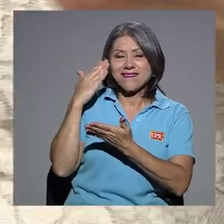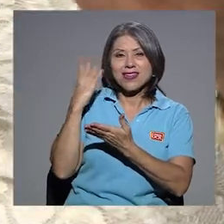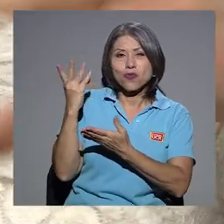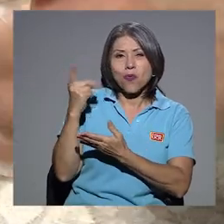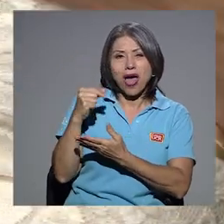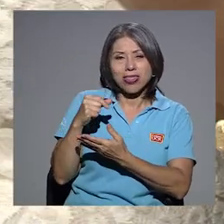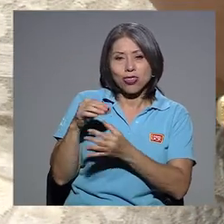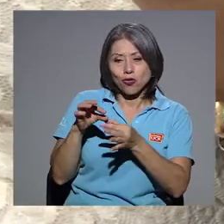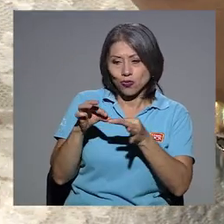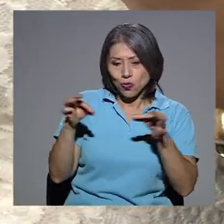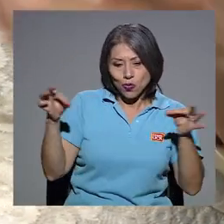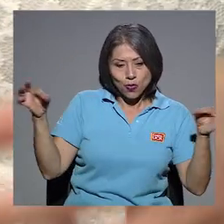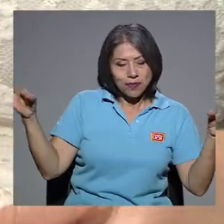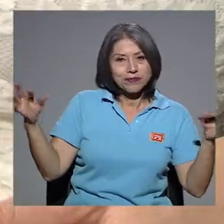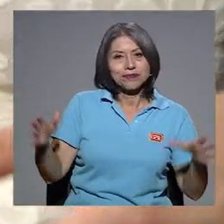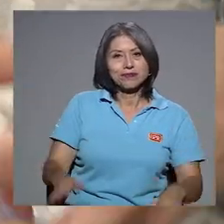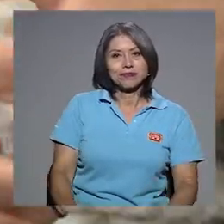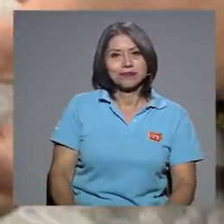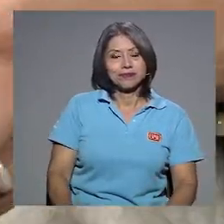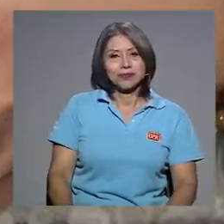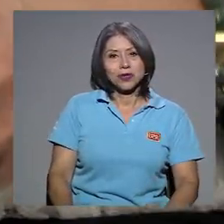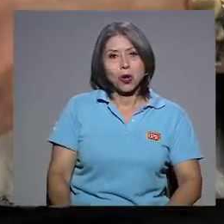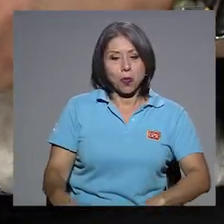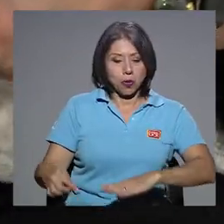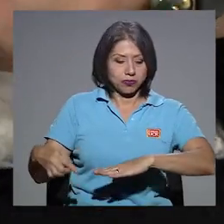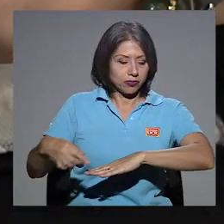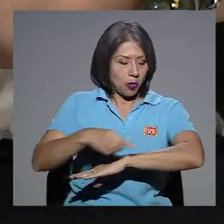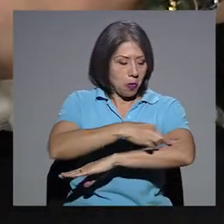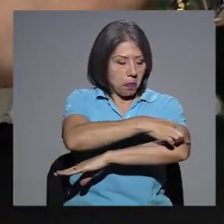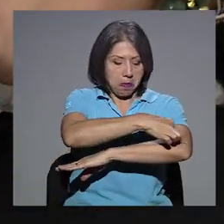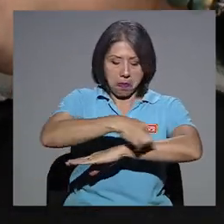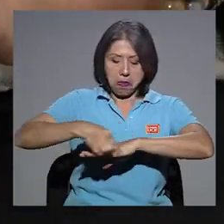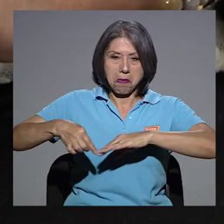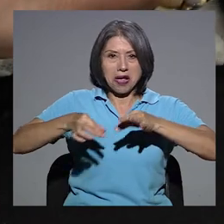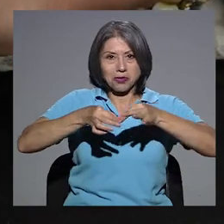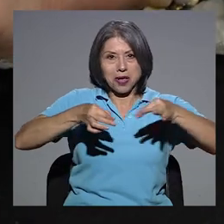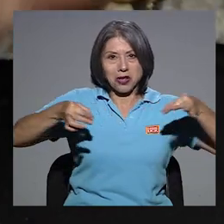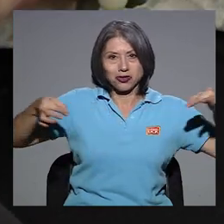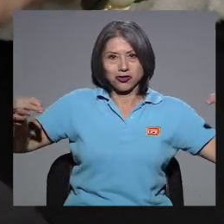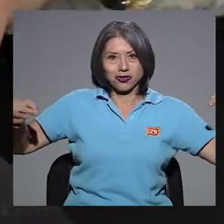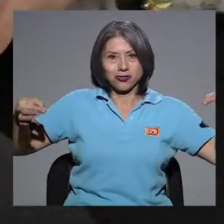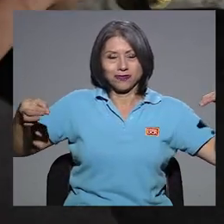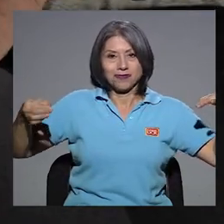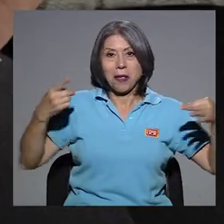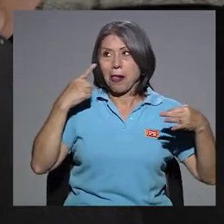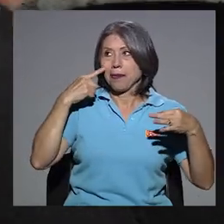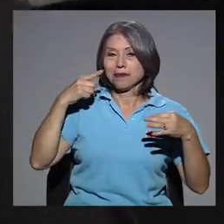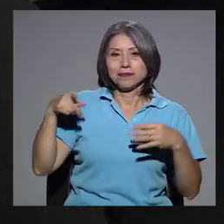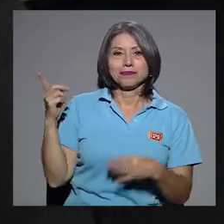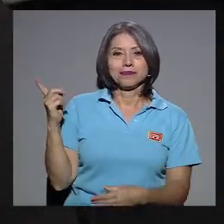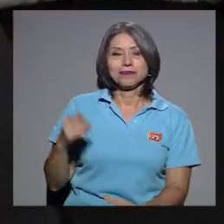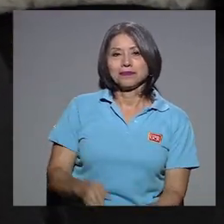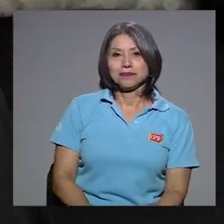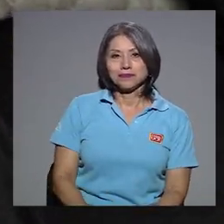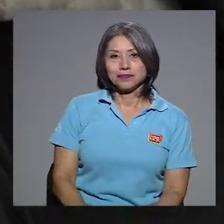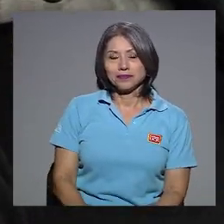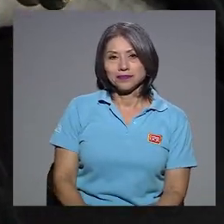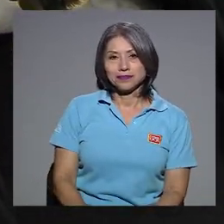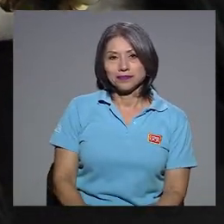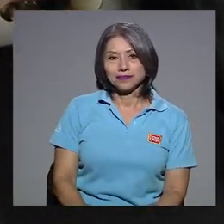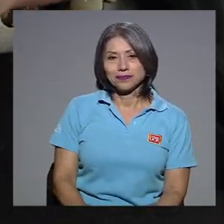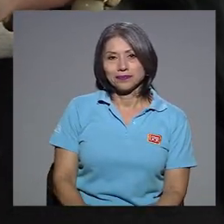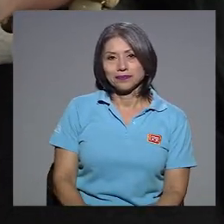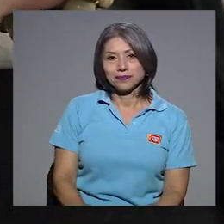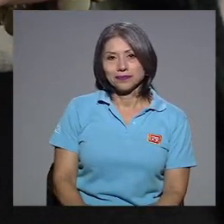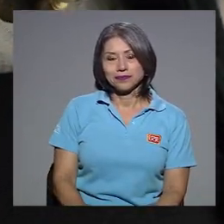arrollar en los dedos de la mano. Y lo vamos a introducir en el medio de